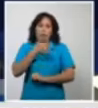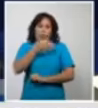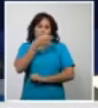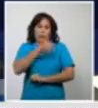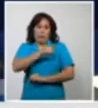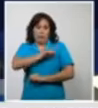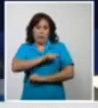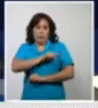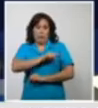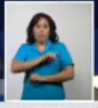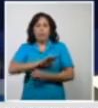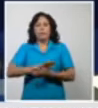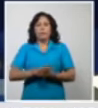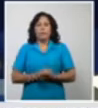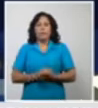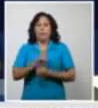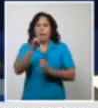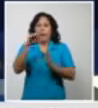producido